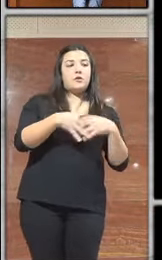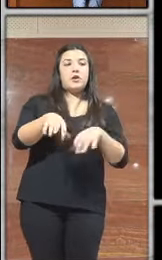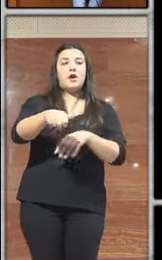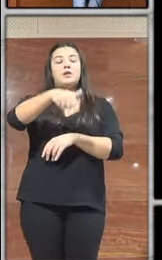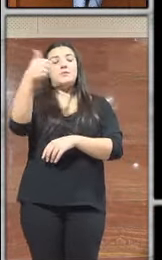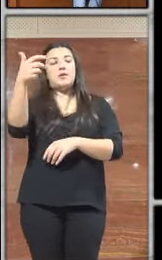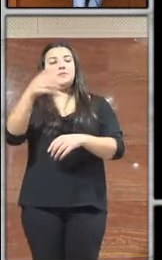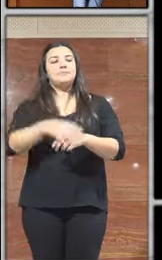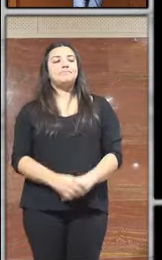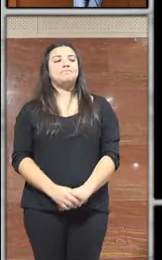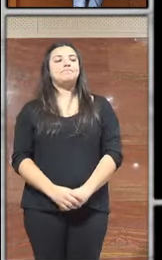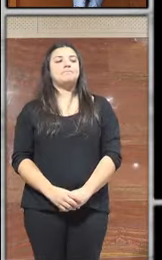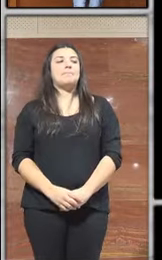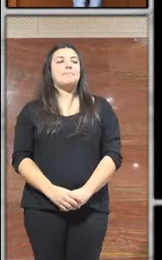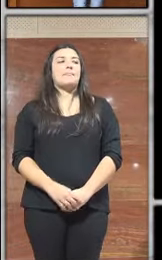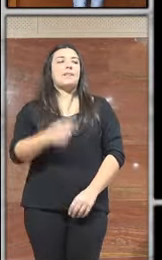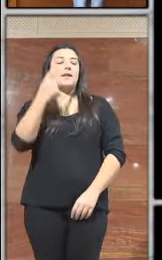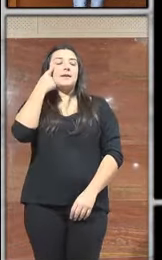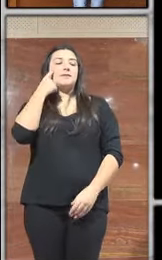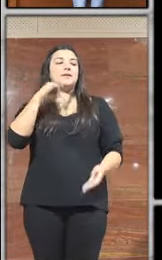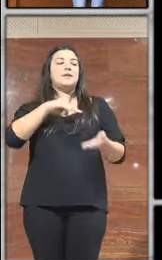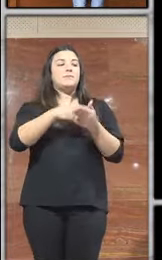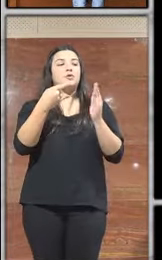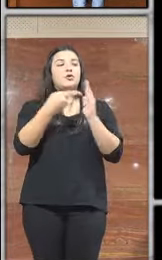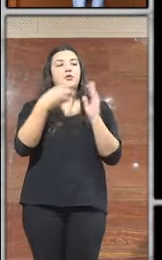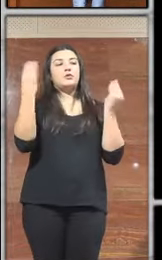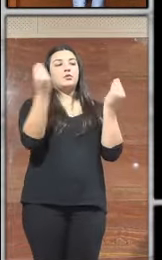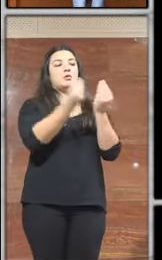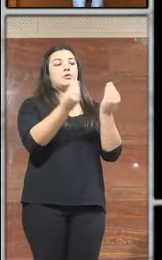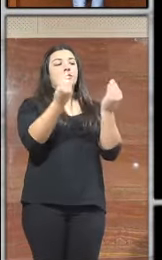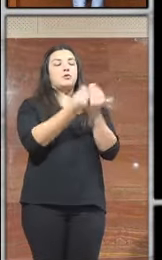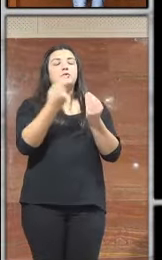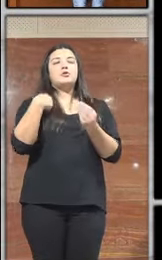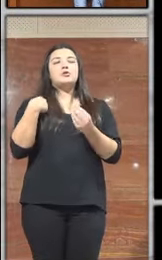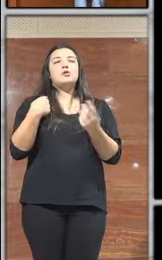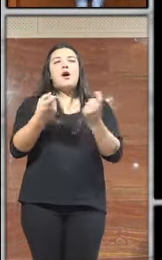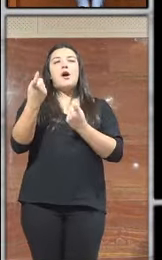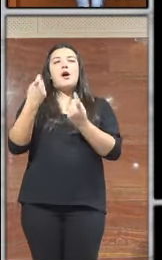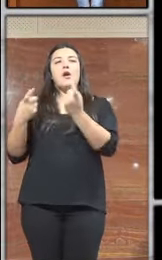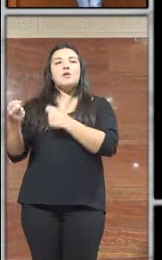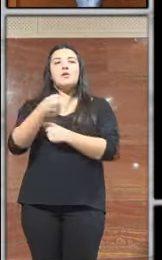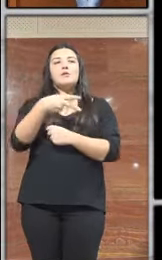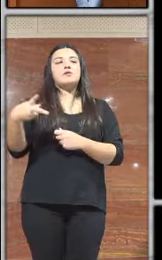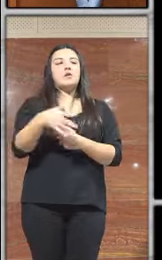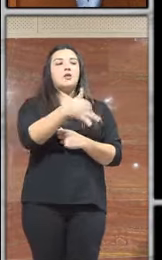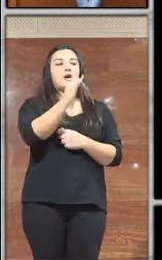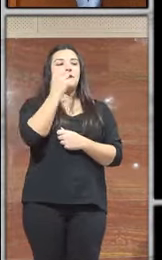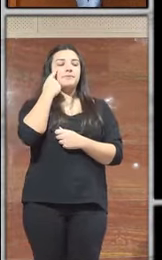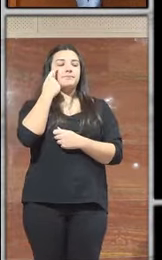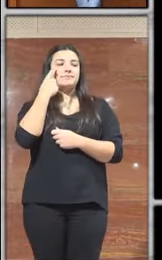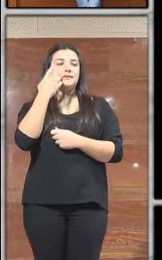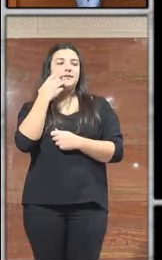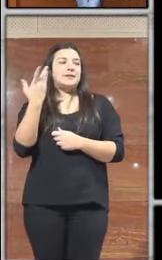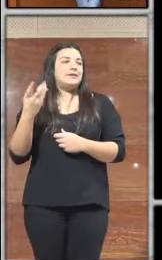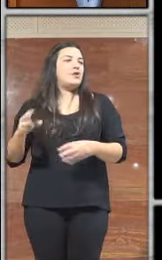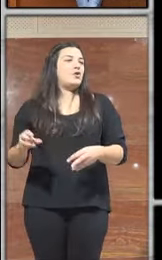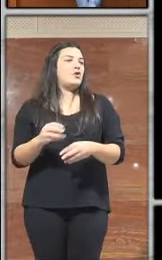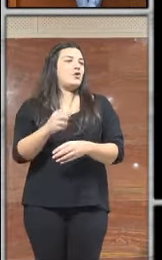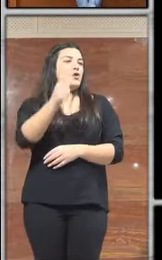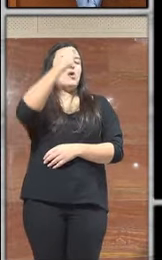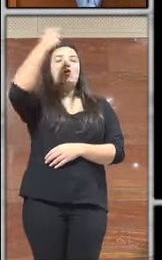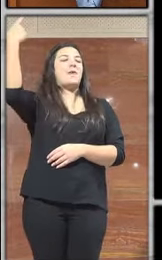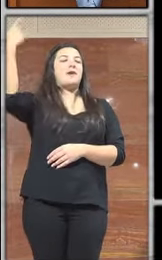en el proyecto conjunto, tengo aquí la síntesis de las encuestas, os tengo que decir que lo que gana por mucha goleada es todo lo que tiene que ver